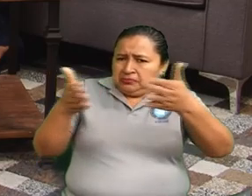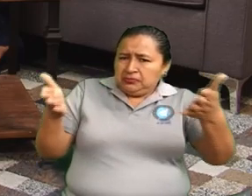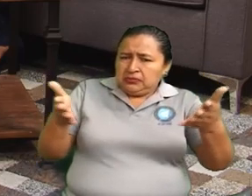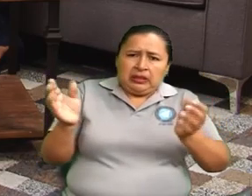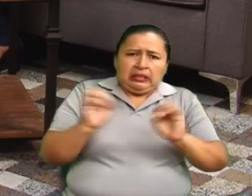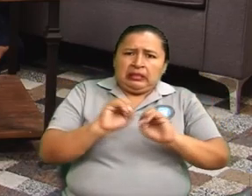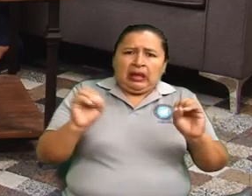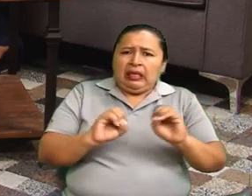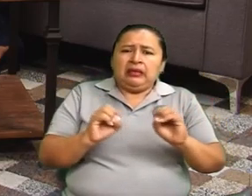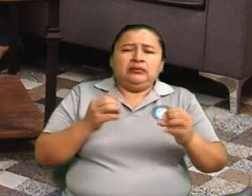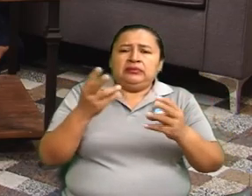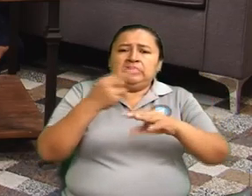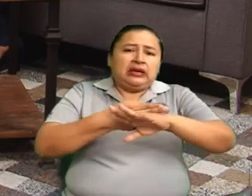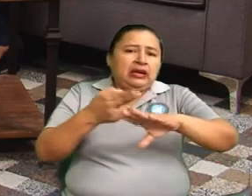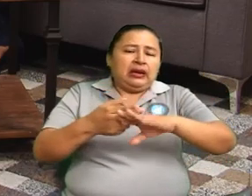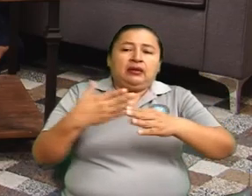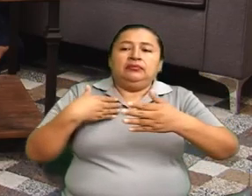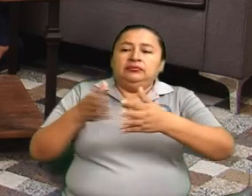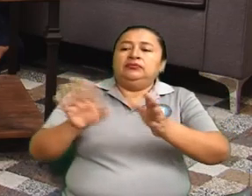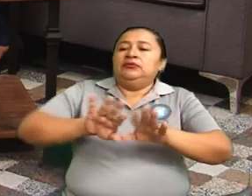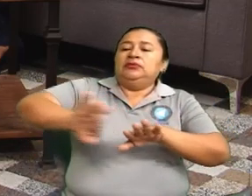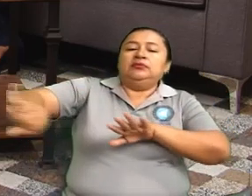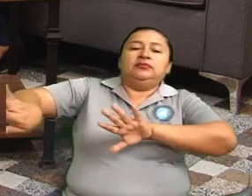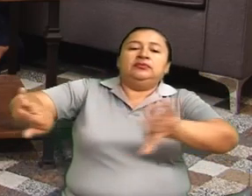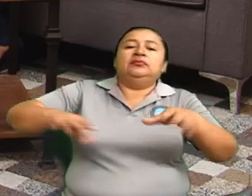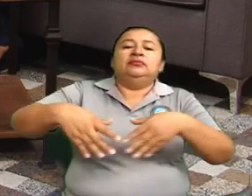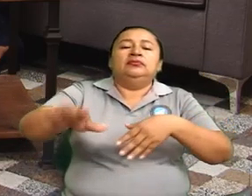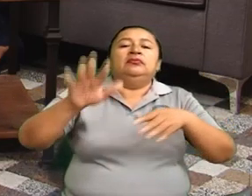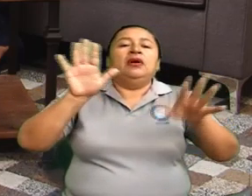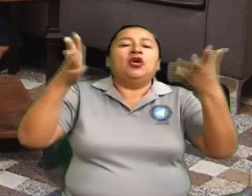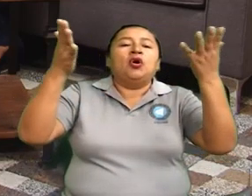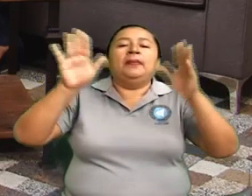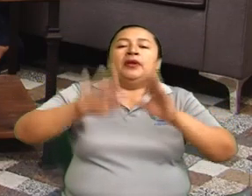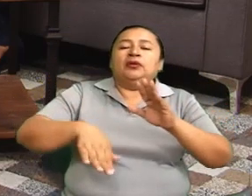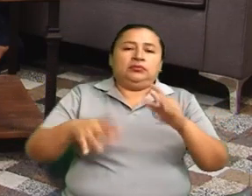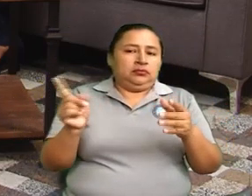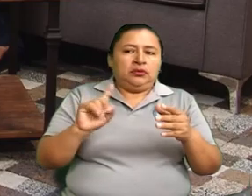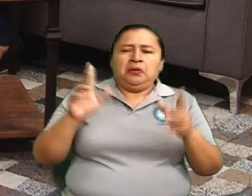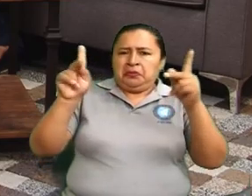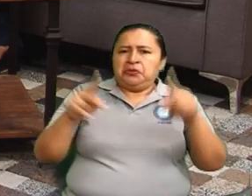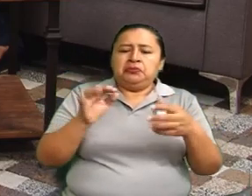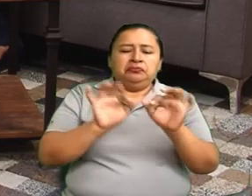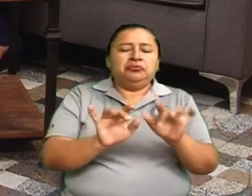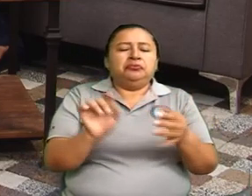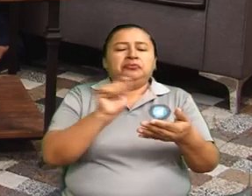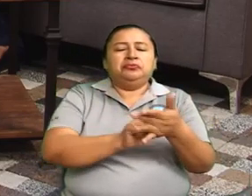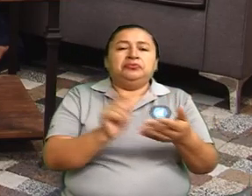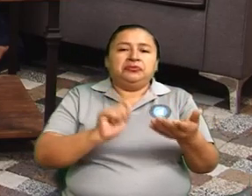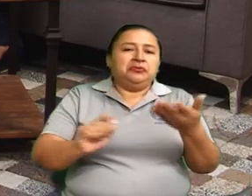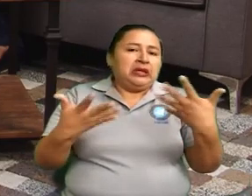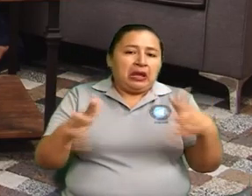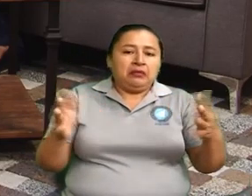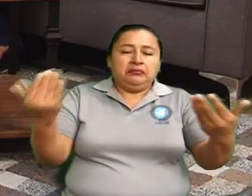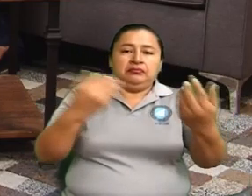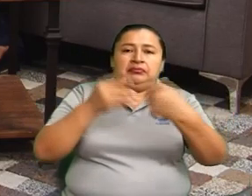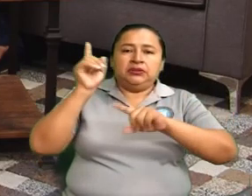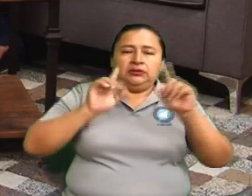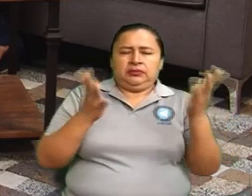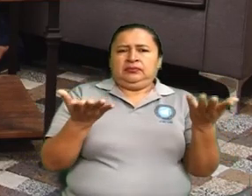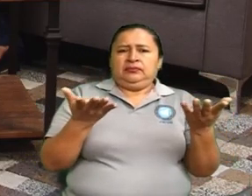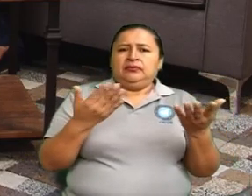ningún parámetro para separar al protagonista. Todo el que llega se inscribe y participa. Y la